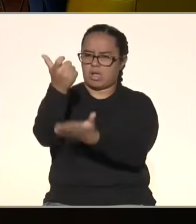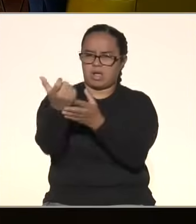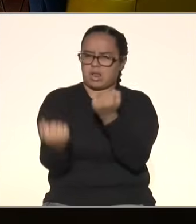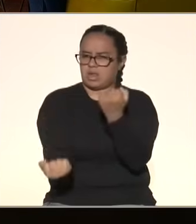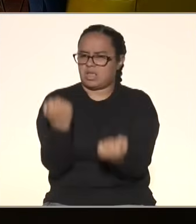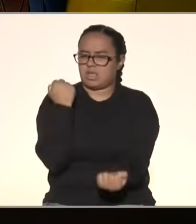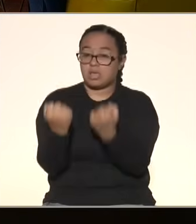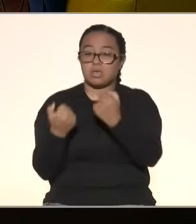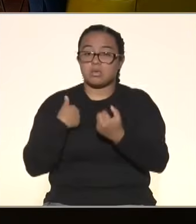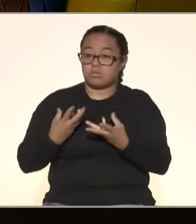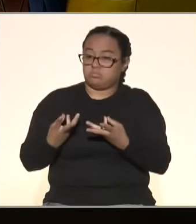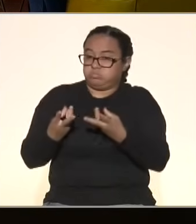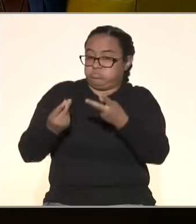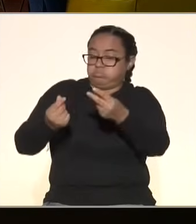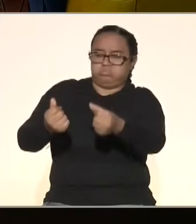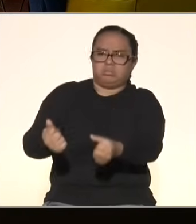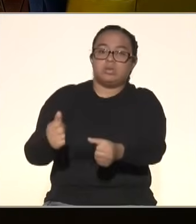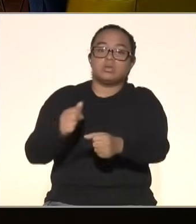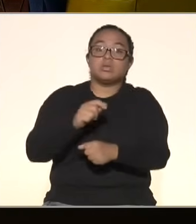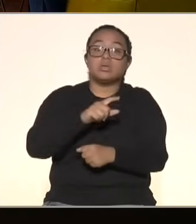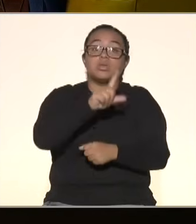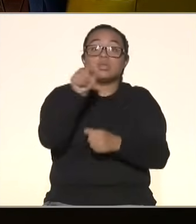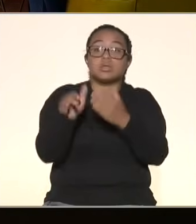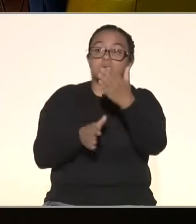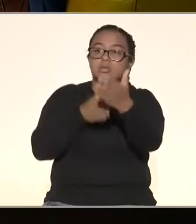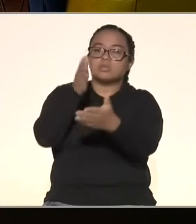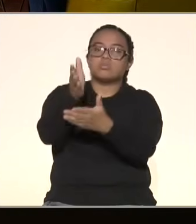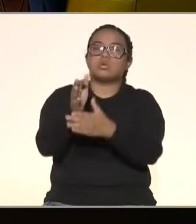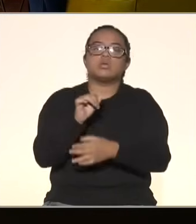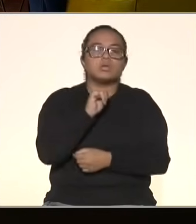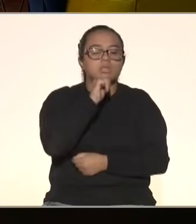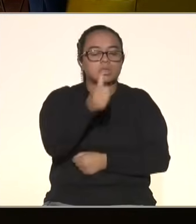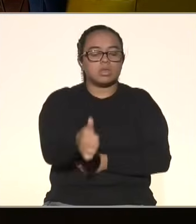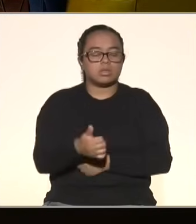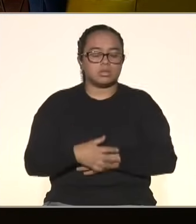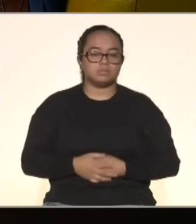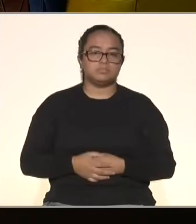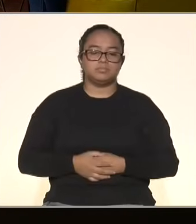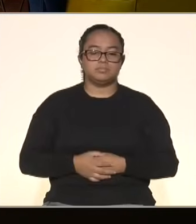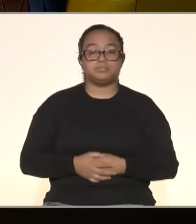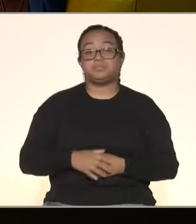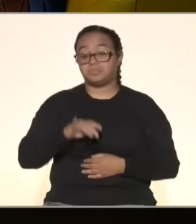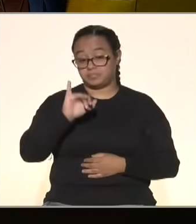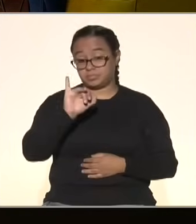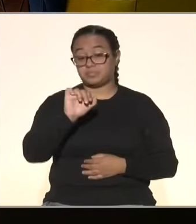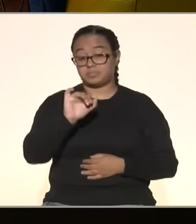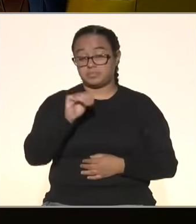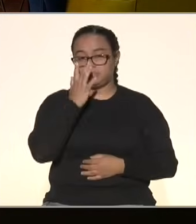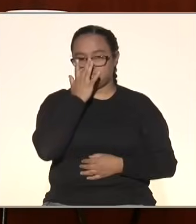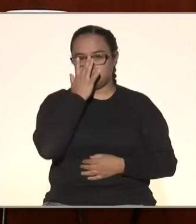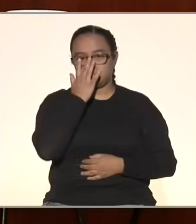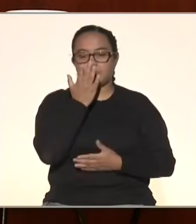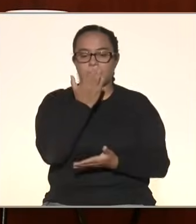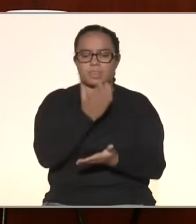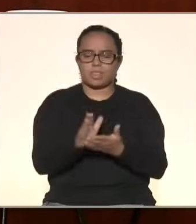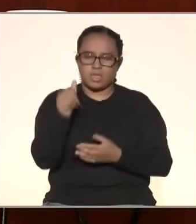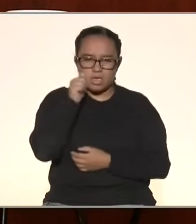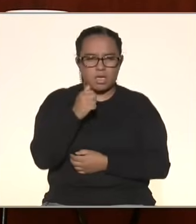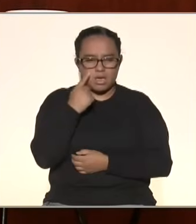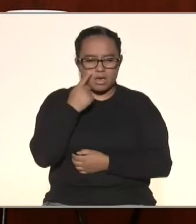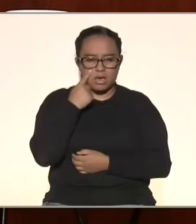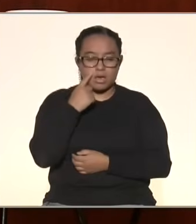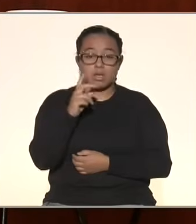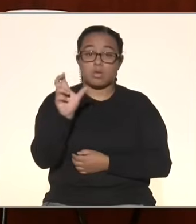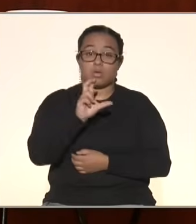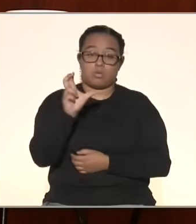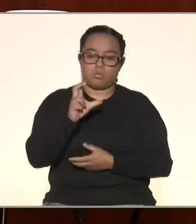gimnasio y gasta un dineral y nunca se aparece por ahí, ¿no? Sí. Además, eso se ve mucho mientras vamos